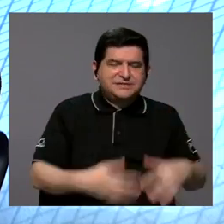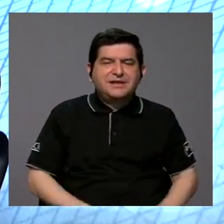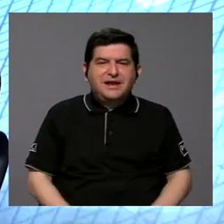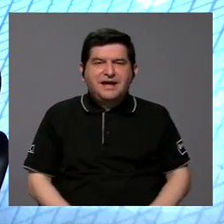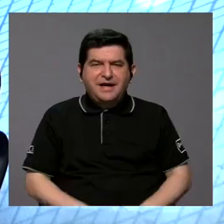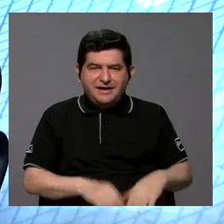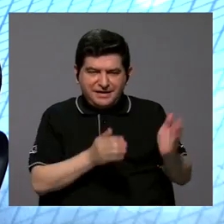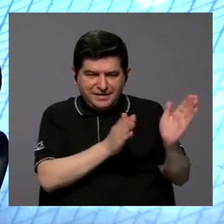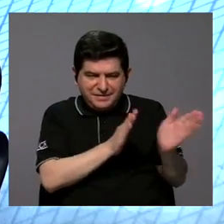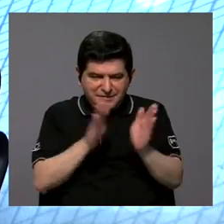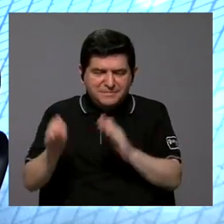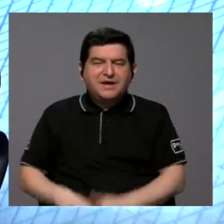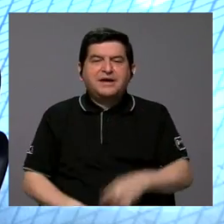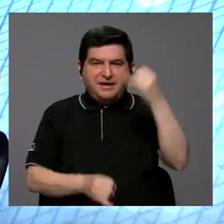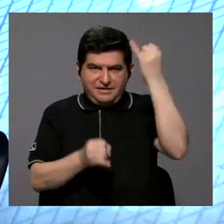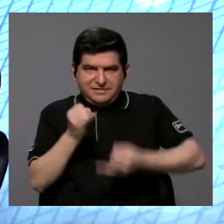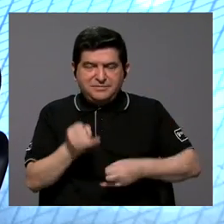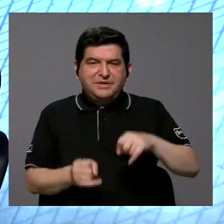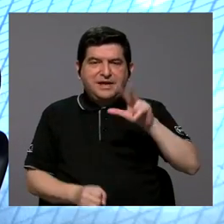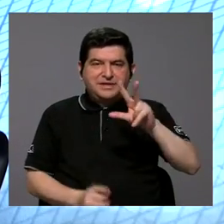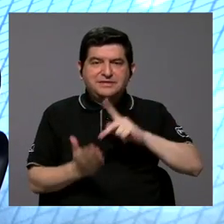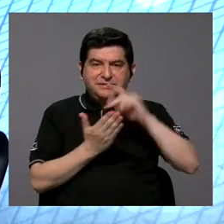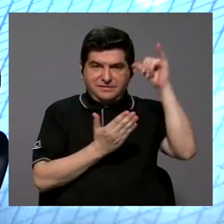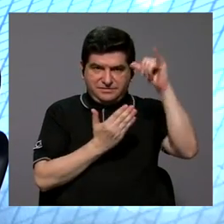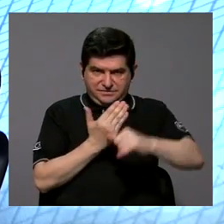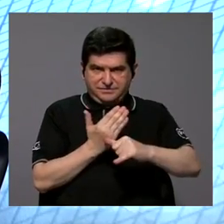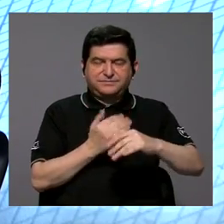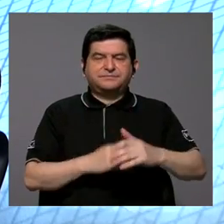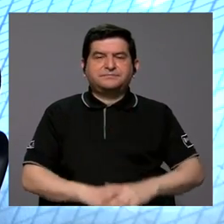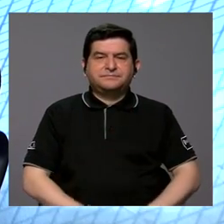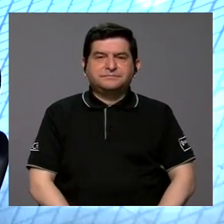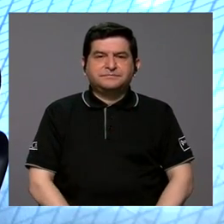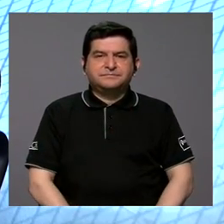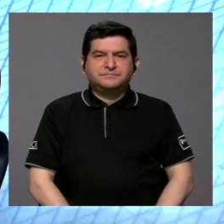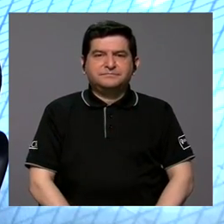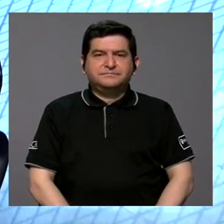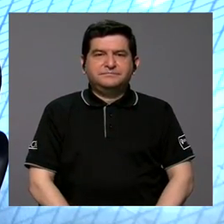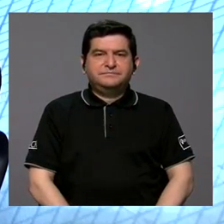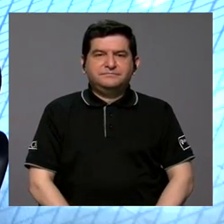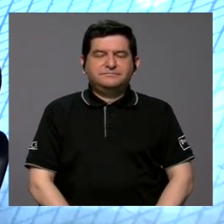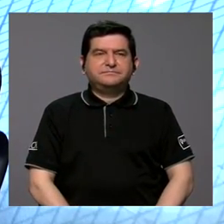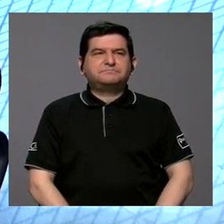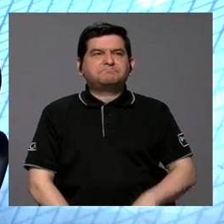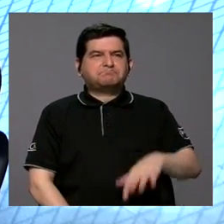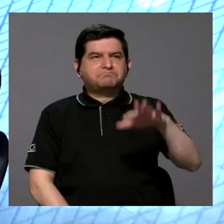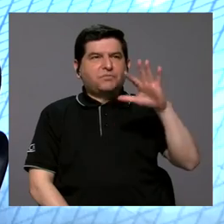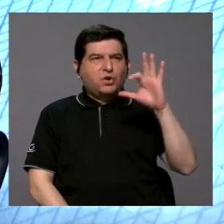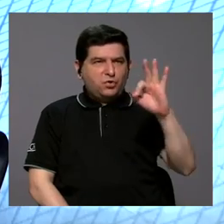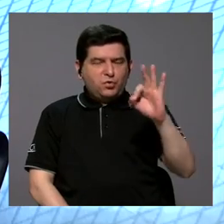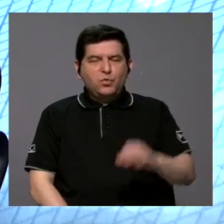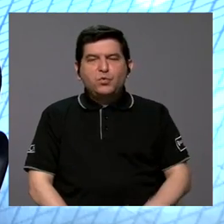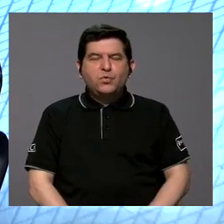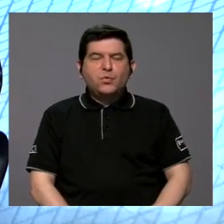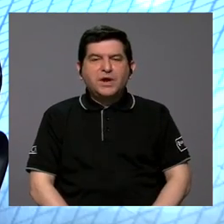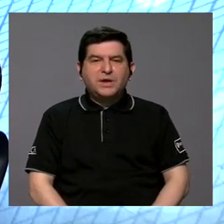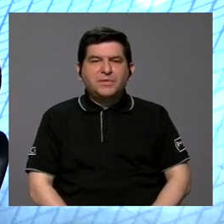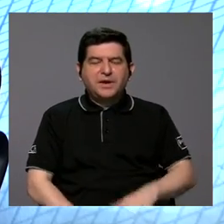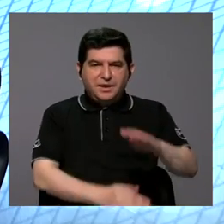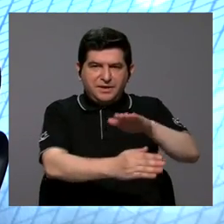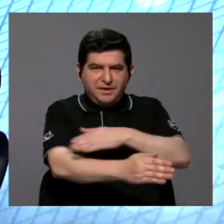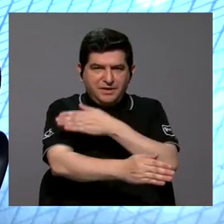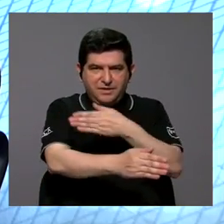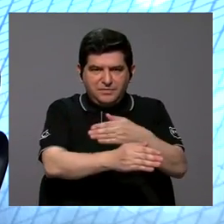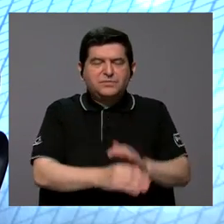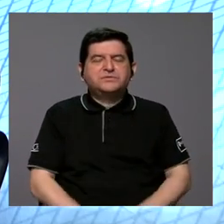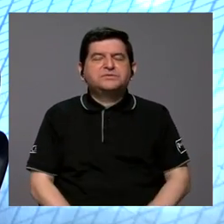finalizar en tres proyectos, digamos, de 9 composiciones cada uno, con uno